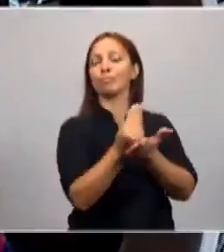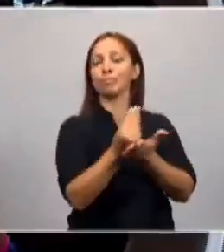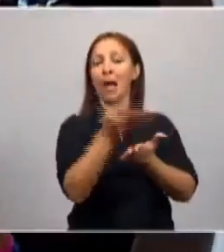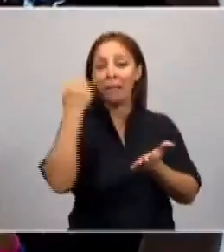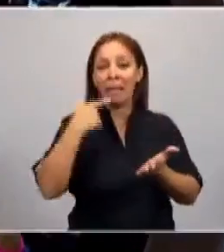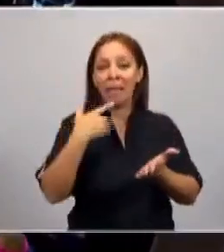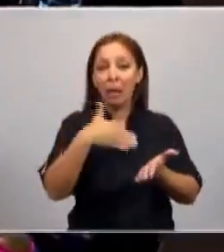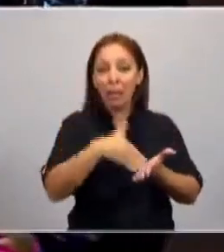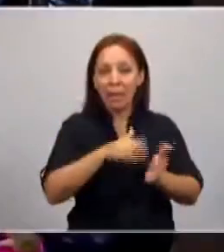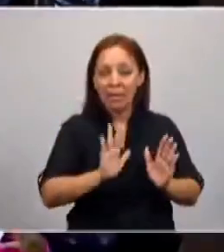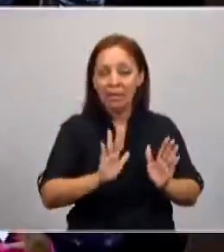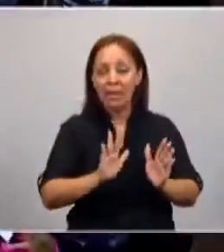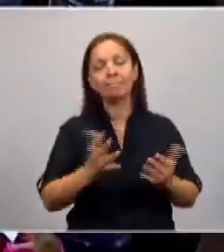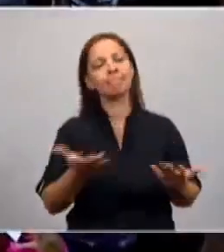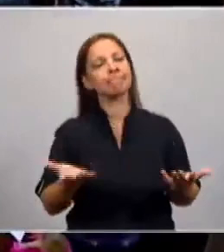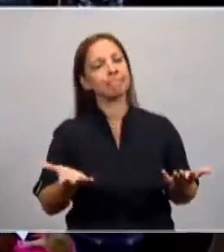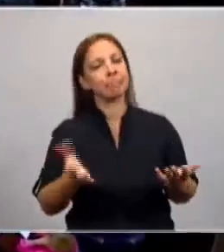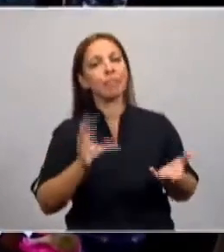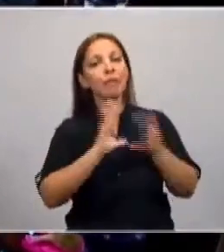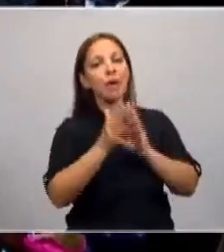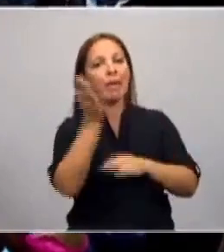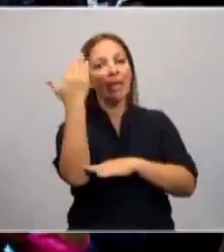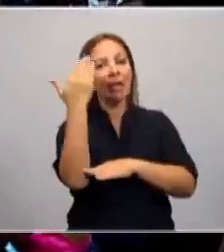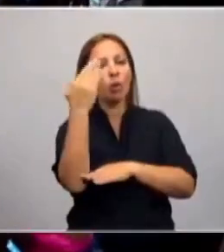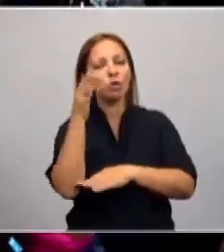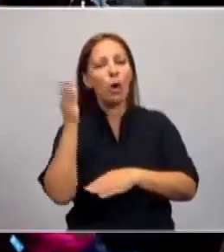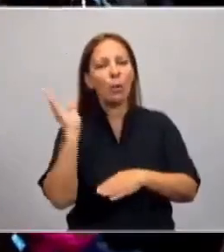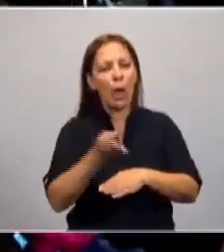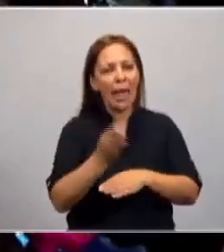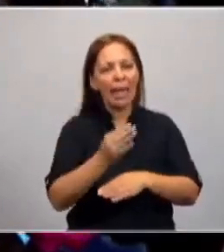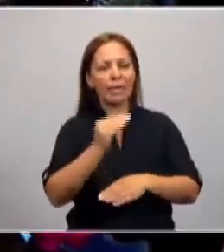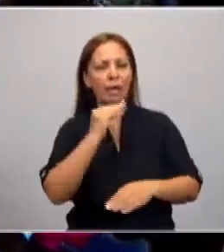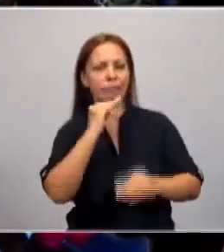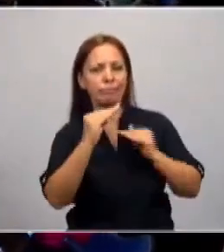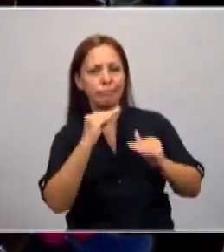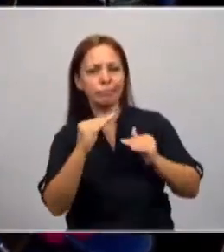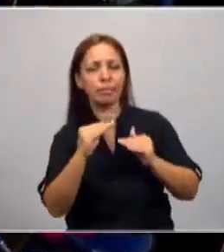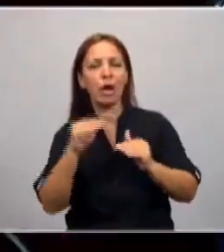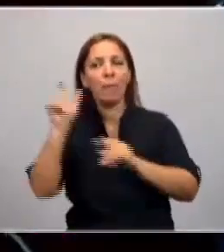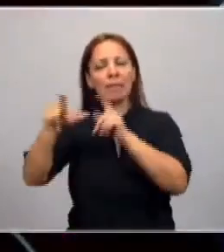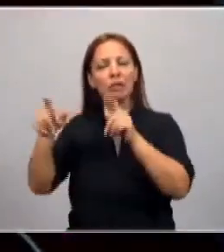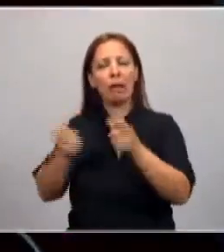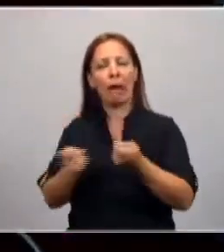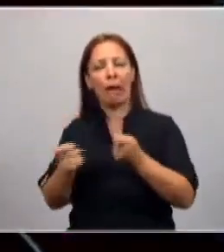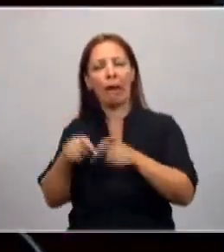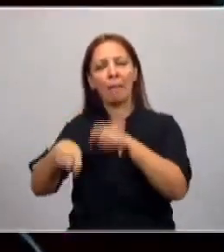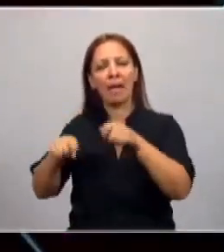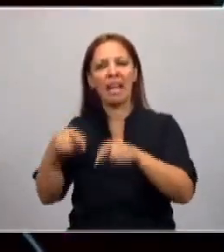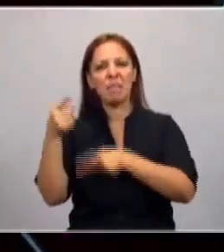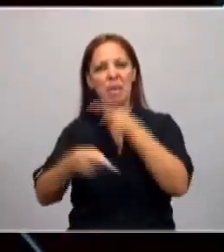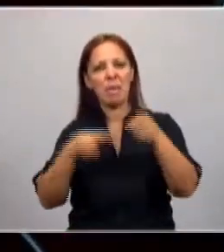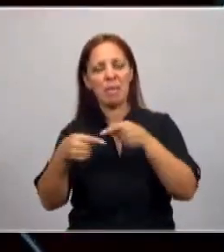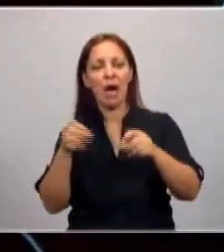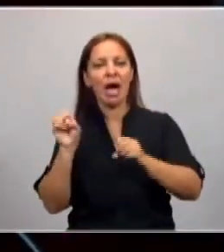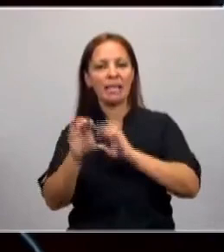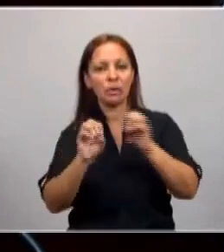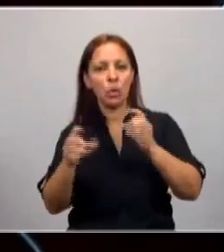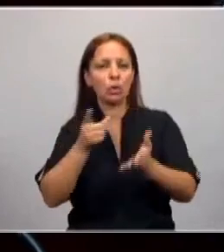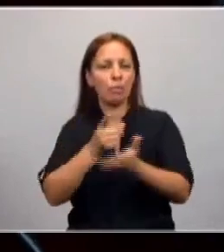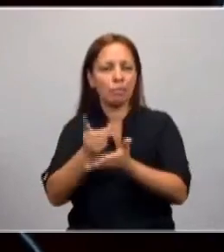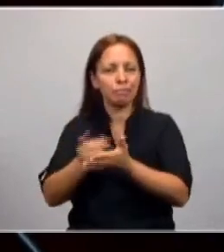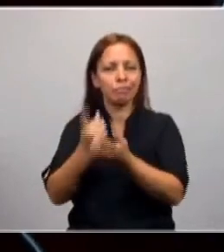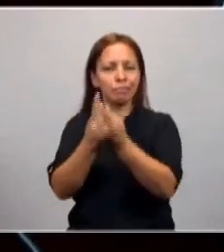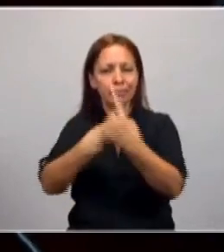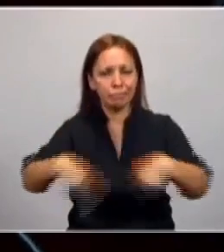decimos que pese a los discursos violentos, pese a los trolls en las redes y a la pirotecnia de agresiones y de insultos, muchos de